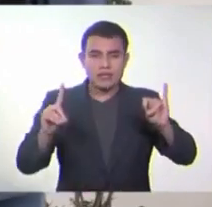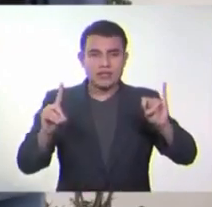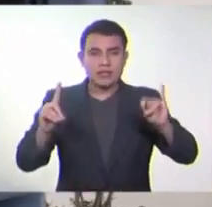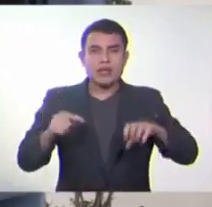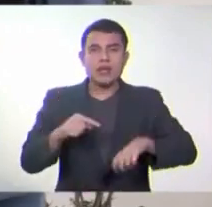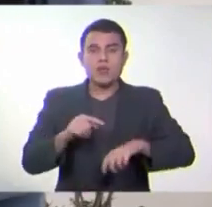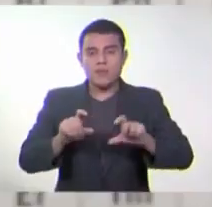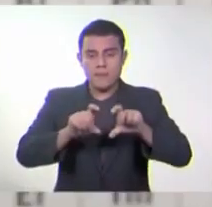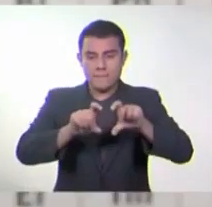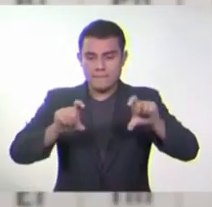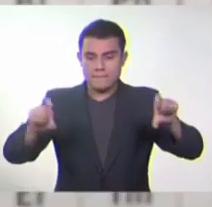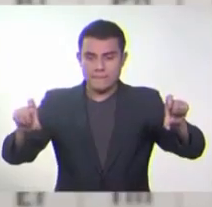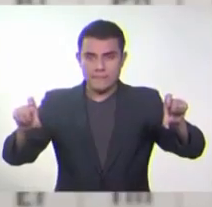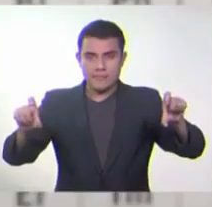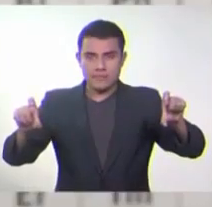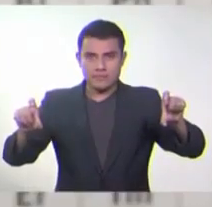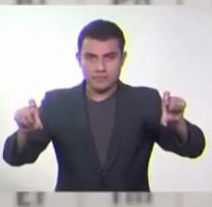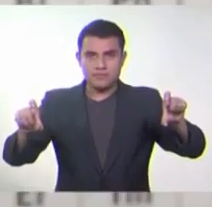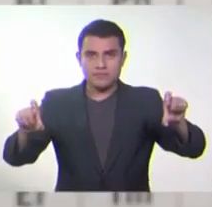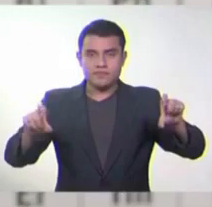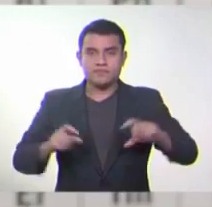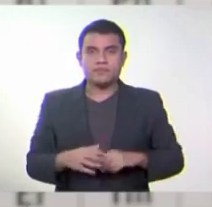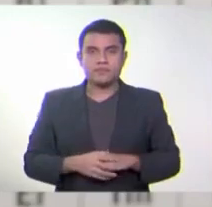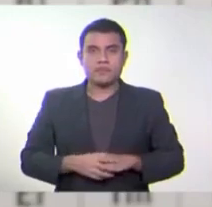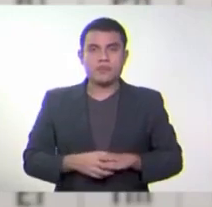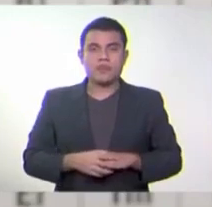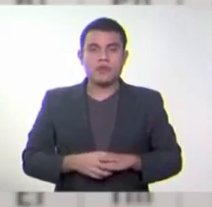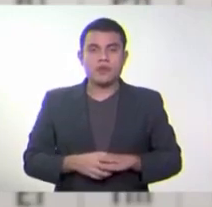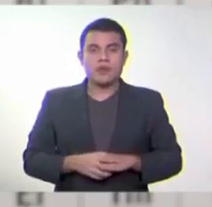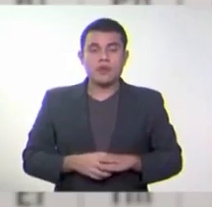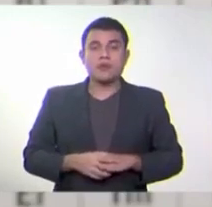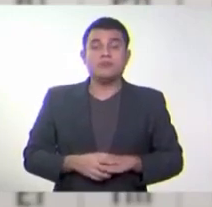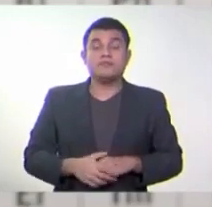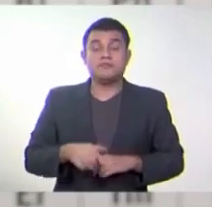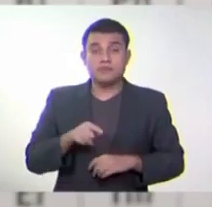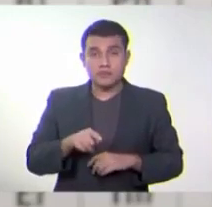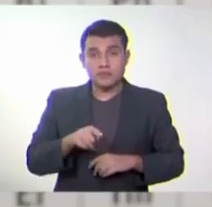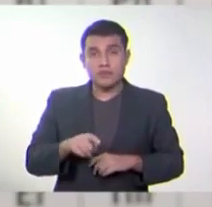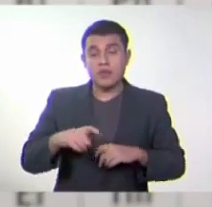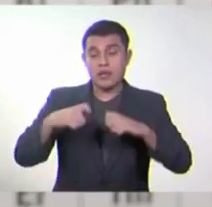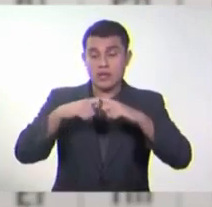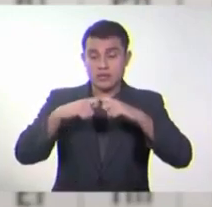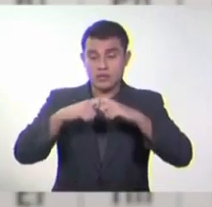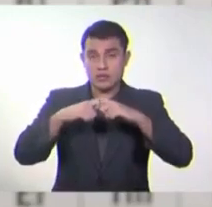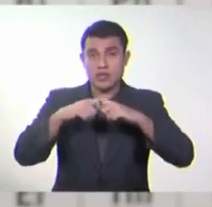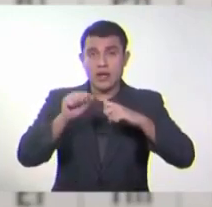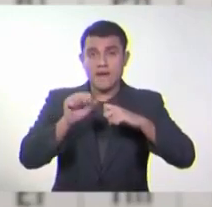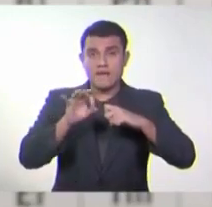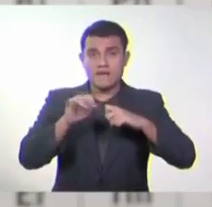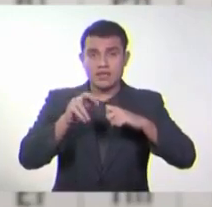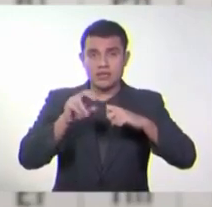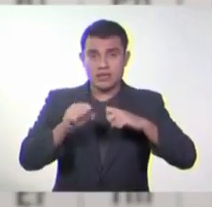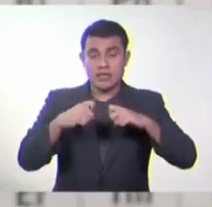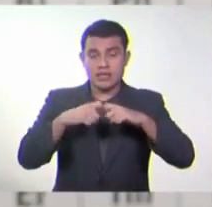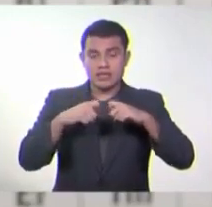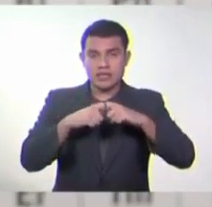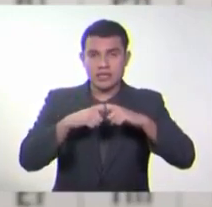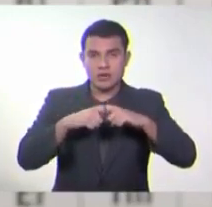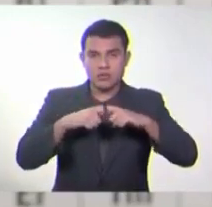periodo. Afinidad electrónica es la energía que se libera cuando el átomo capta